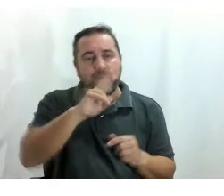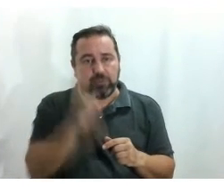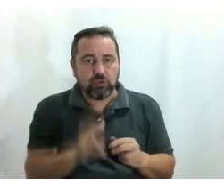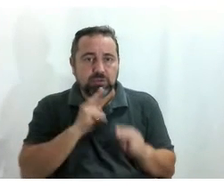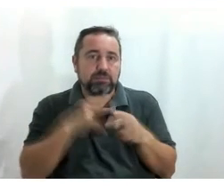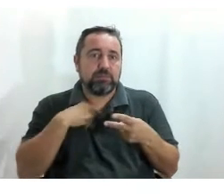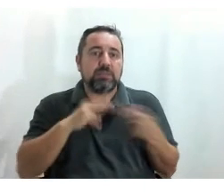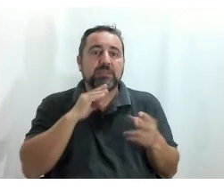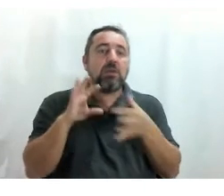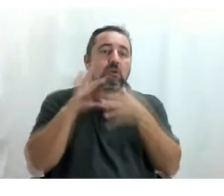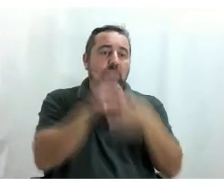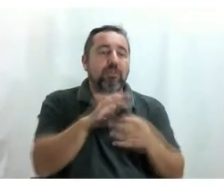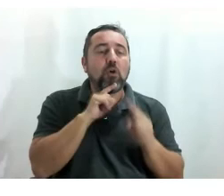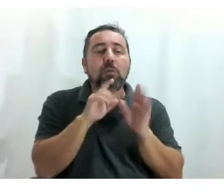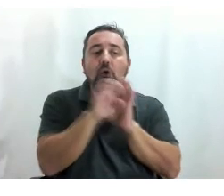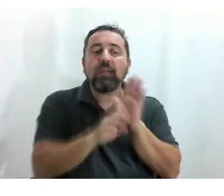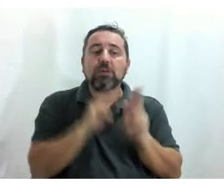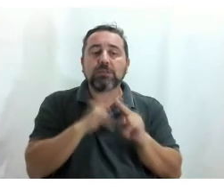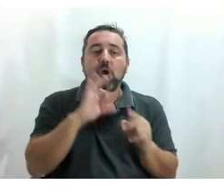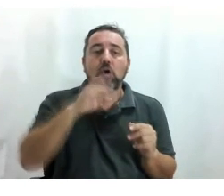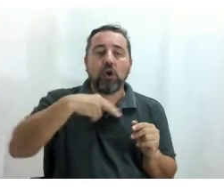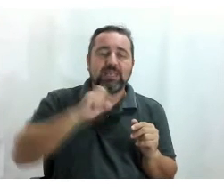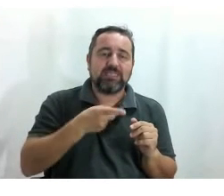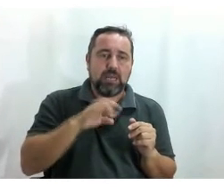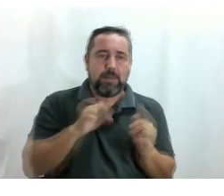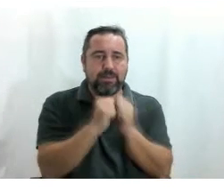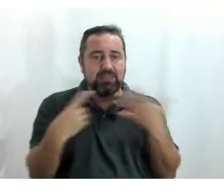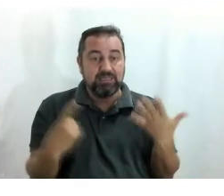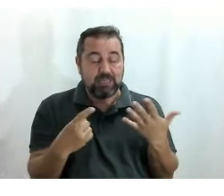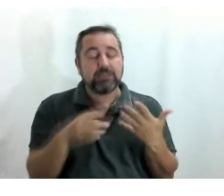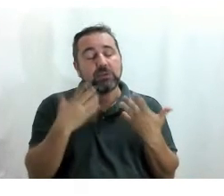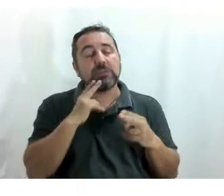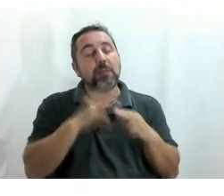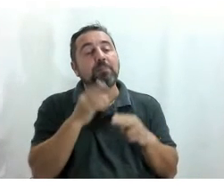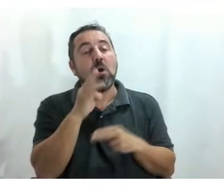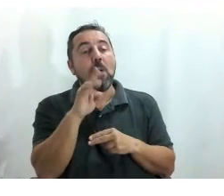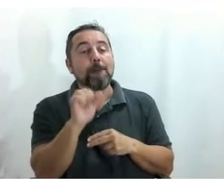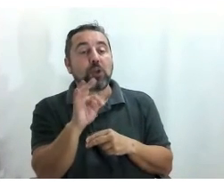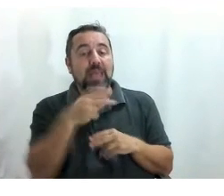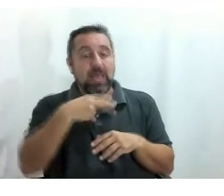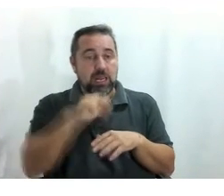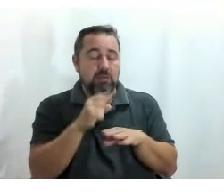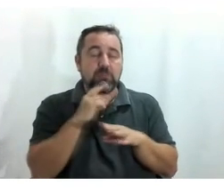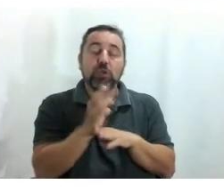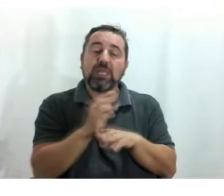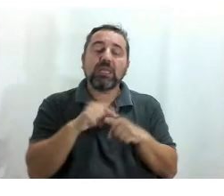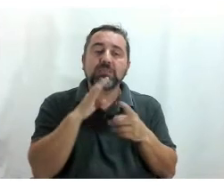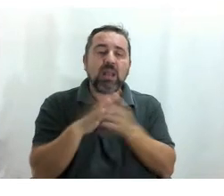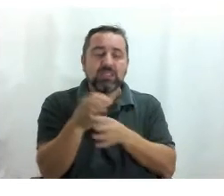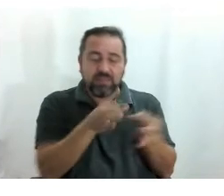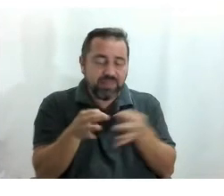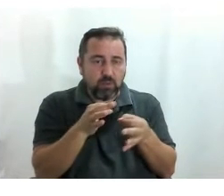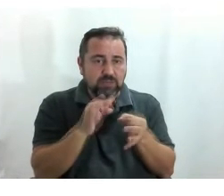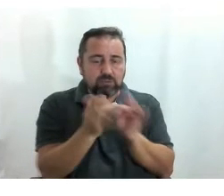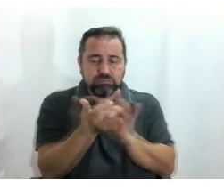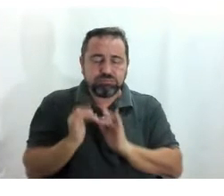conexina 26. Esta proteína es una proteína que forma parte de unos canales a través de los cuales las células se comunican entre